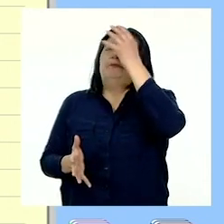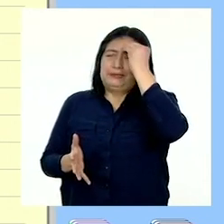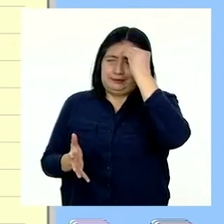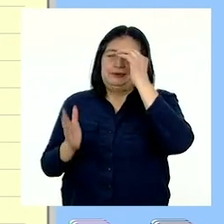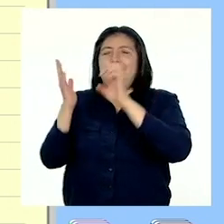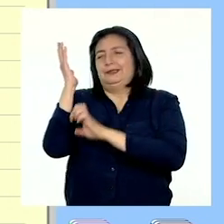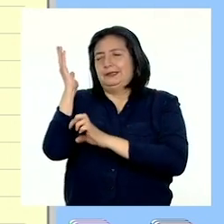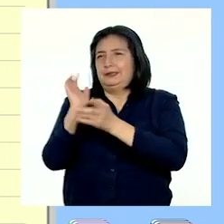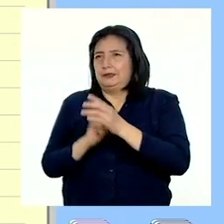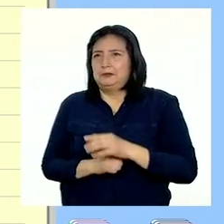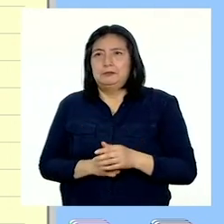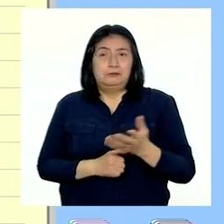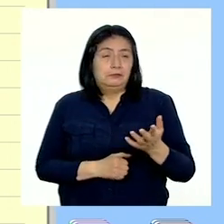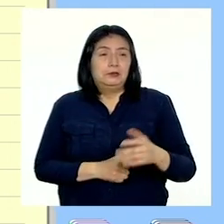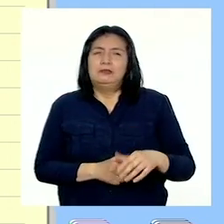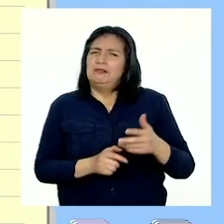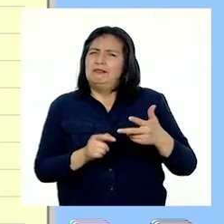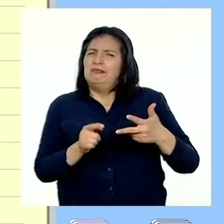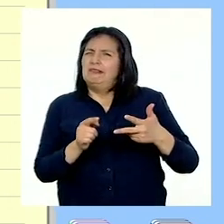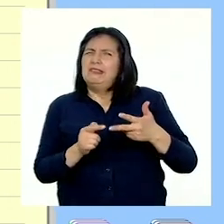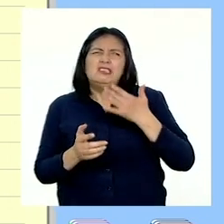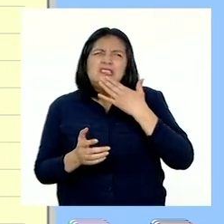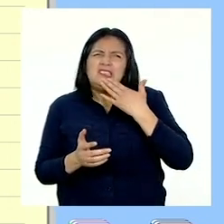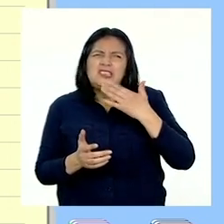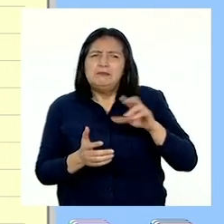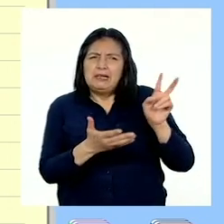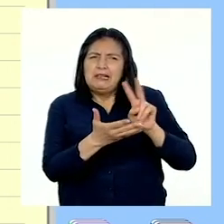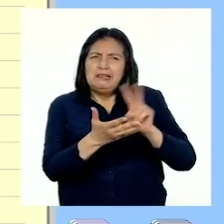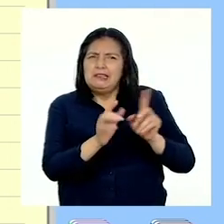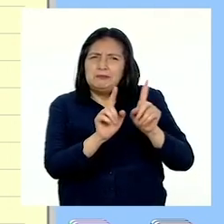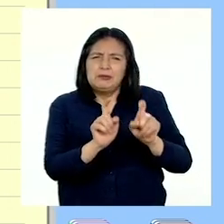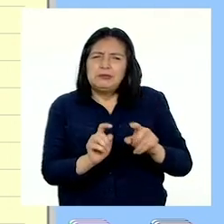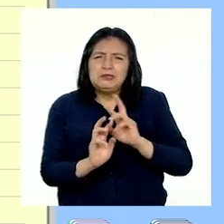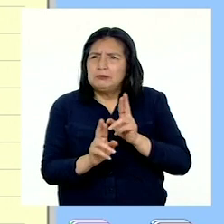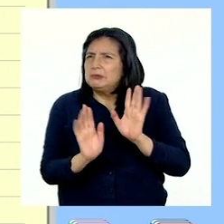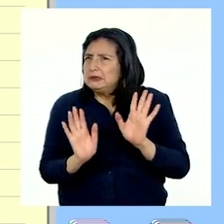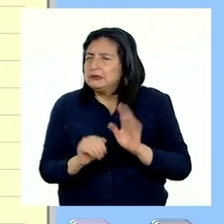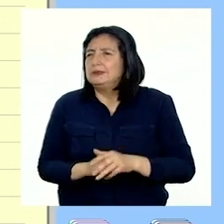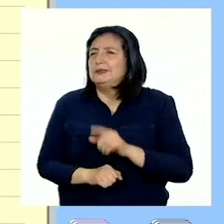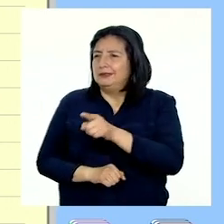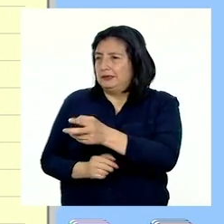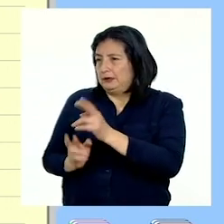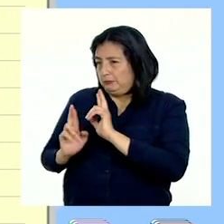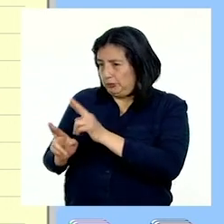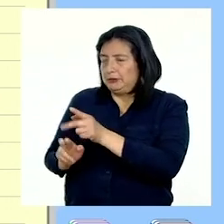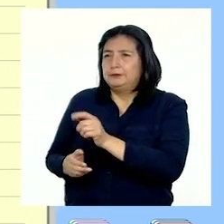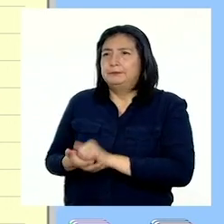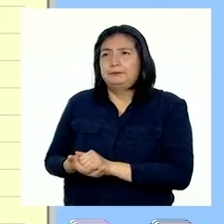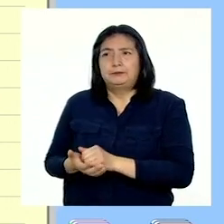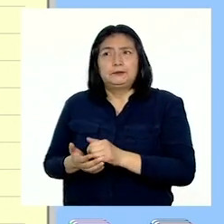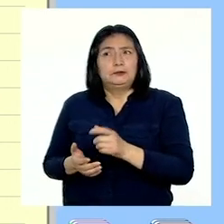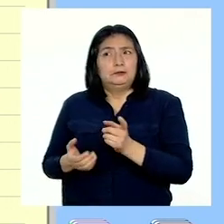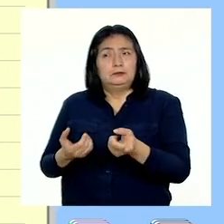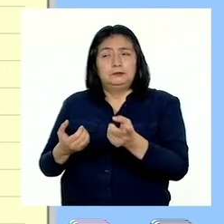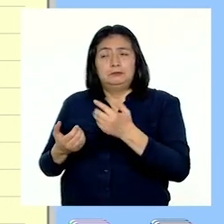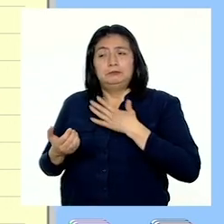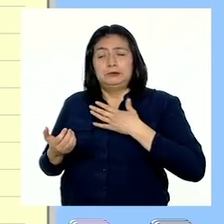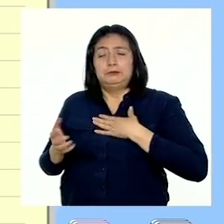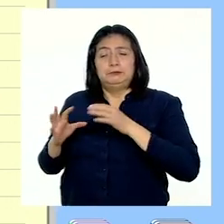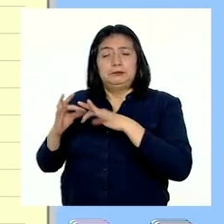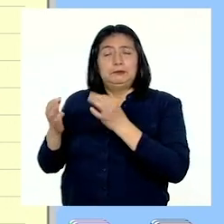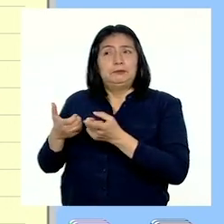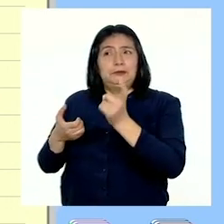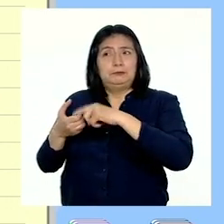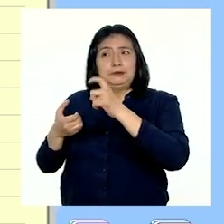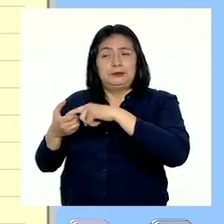las estaciones. En ¿quiénes leerán las preguntas y respuestas?, él respondió: los miembros de mi familia